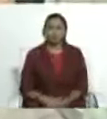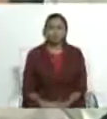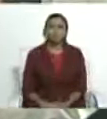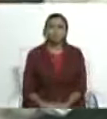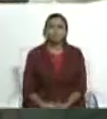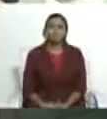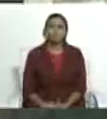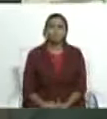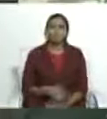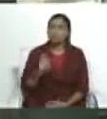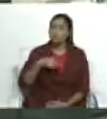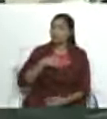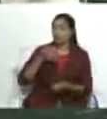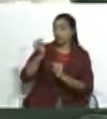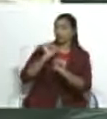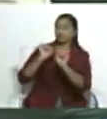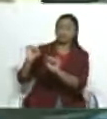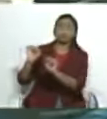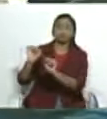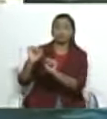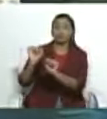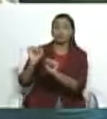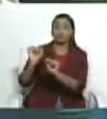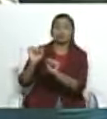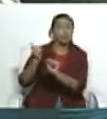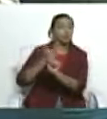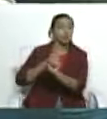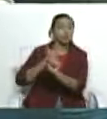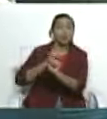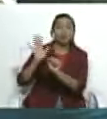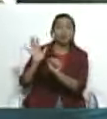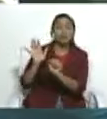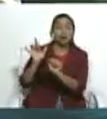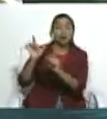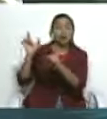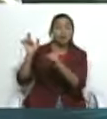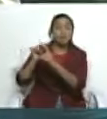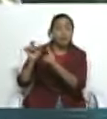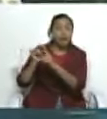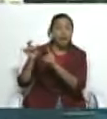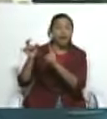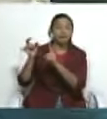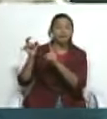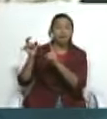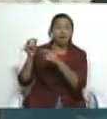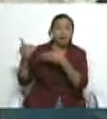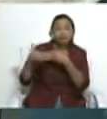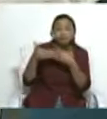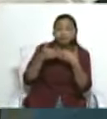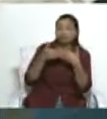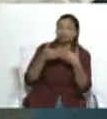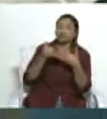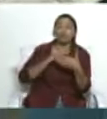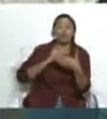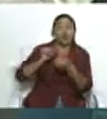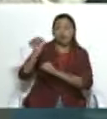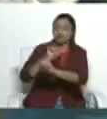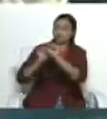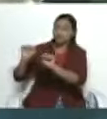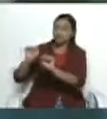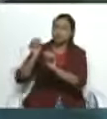Nosotros rechazamos cualquier tipo de injerencia, de intervención, y más cuando se trata de la